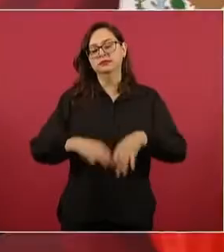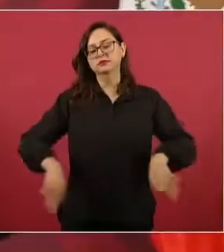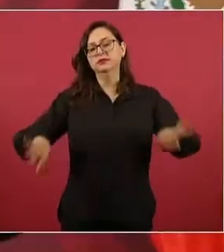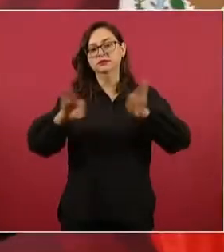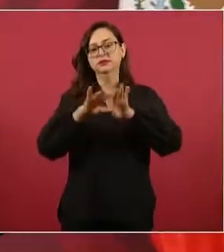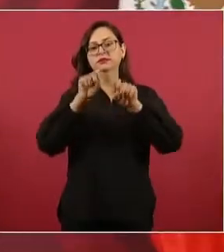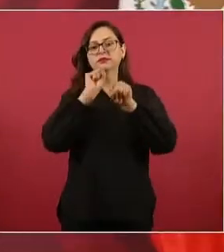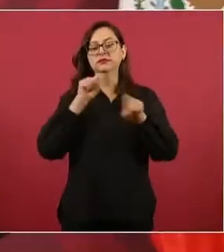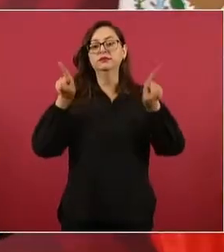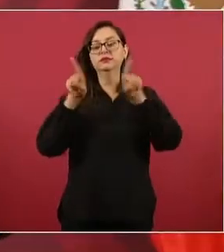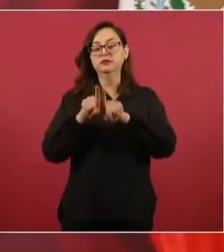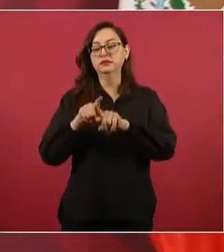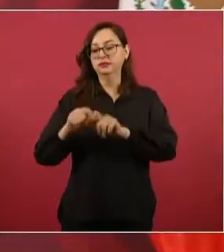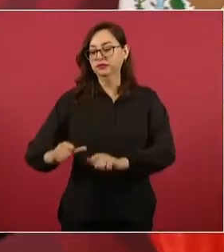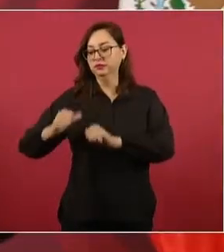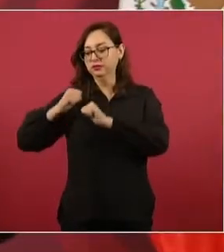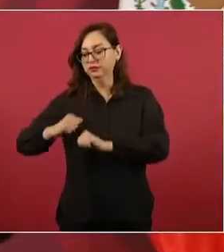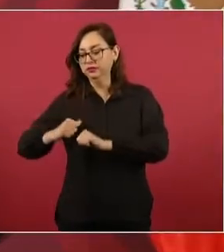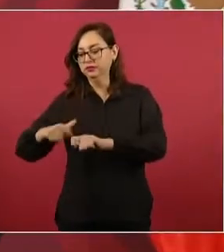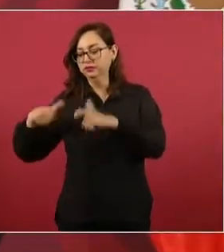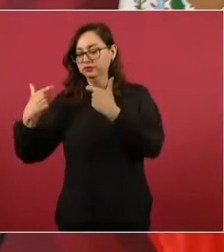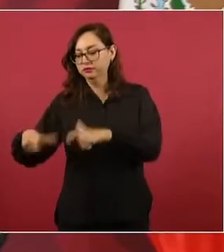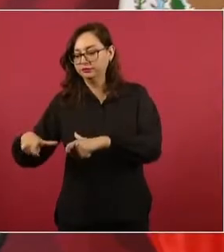de poder económico con poder político,